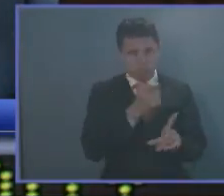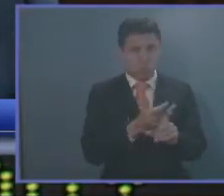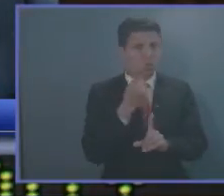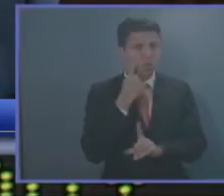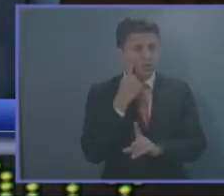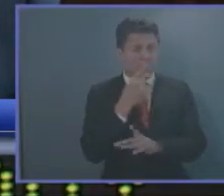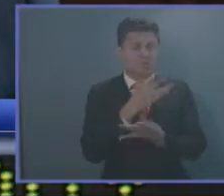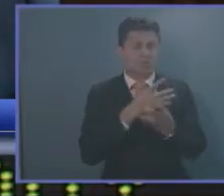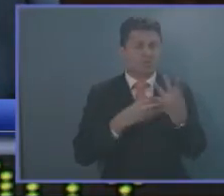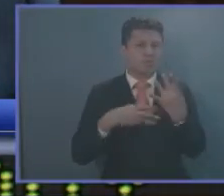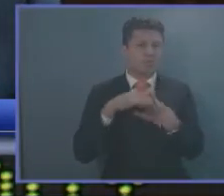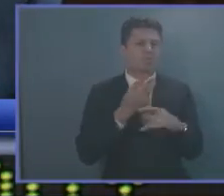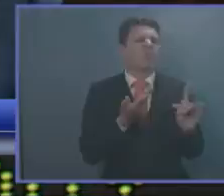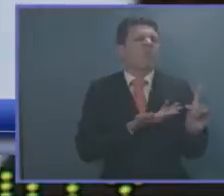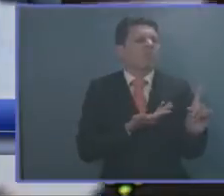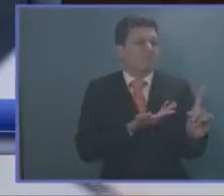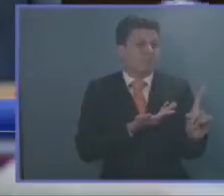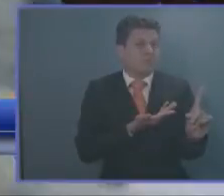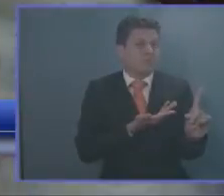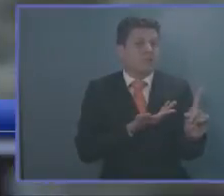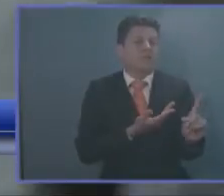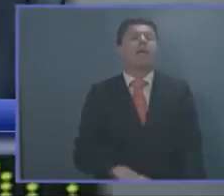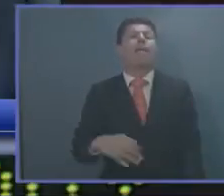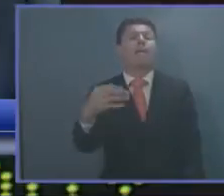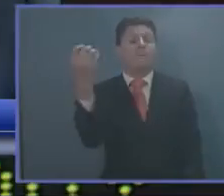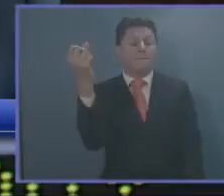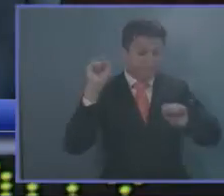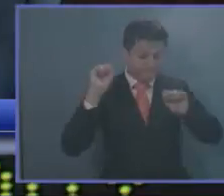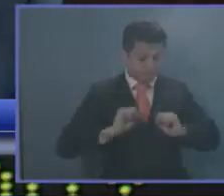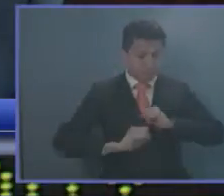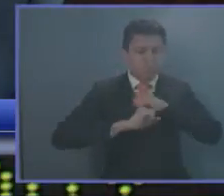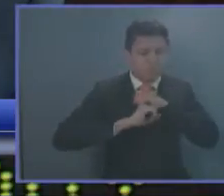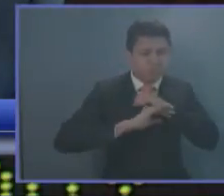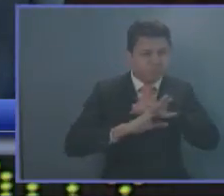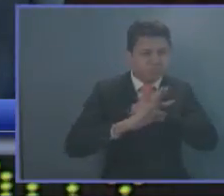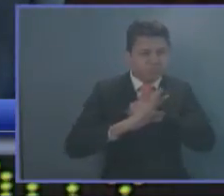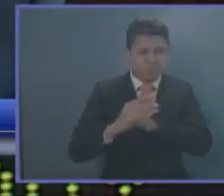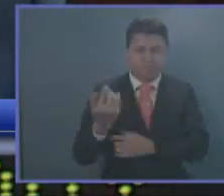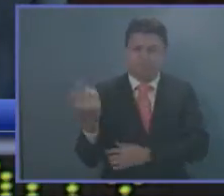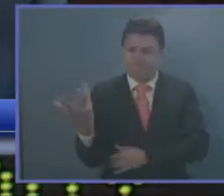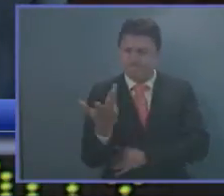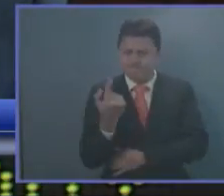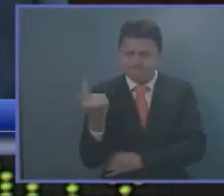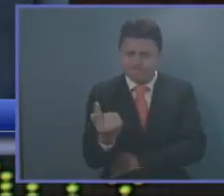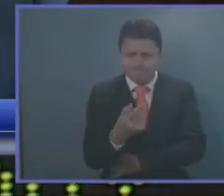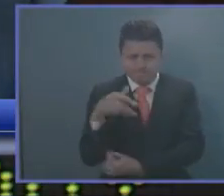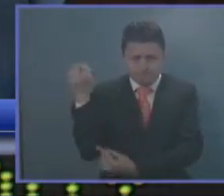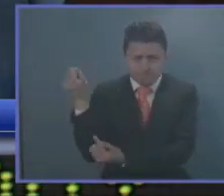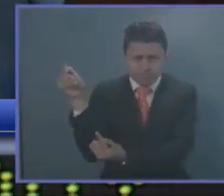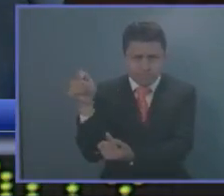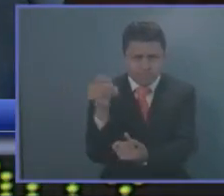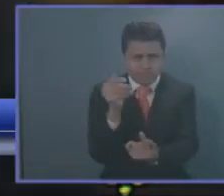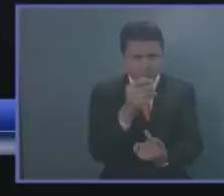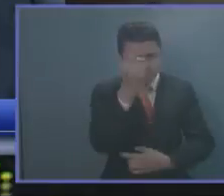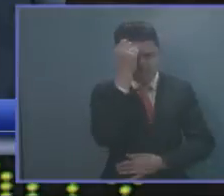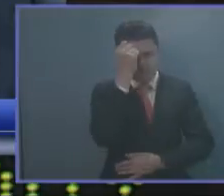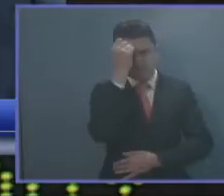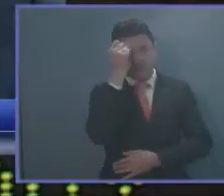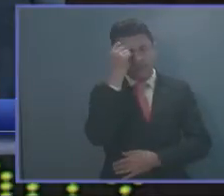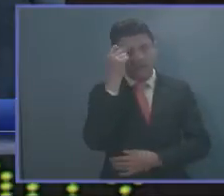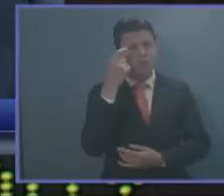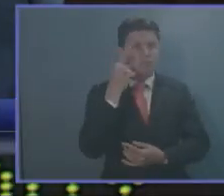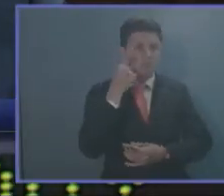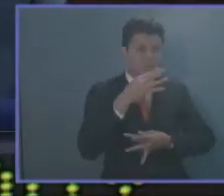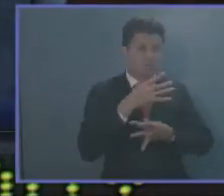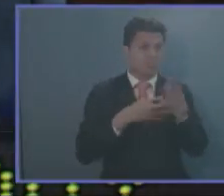Ambiente, con el propósito de impulsar acciones y sensibilizar a toda la comunidad en la protección del medio